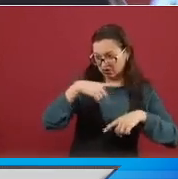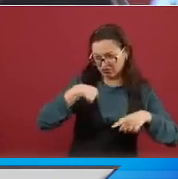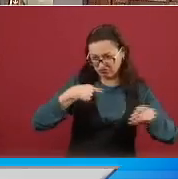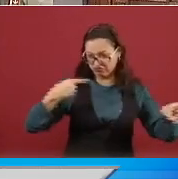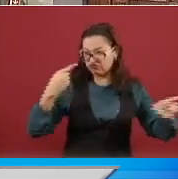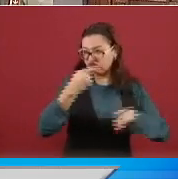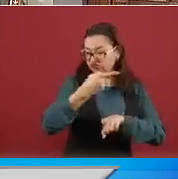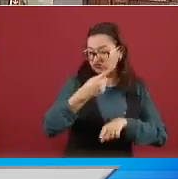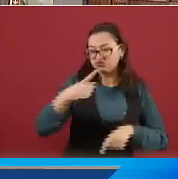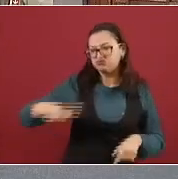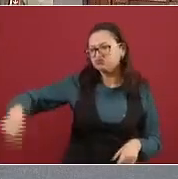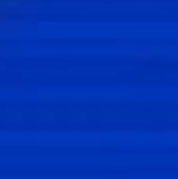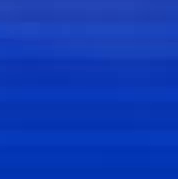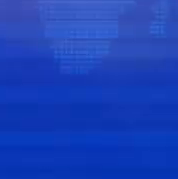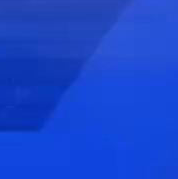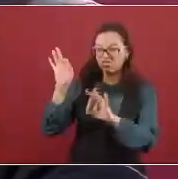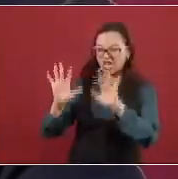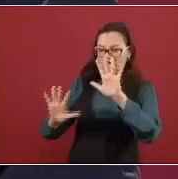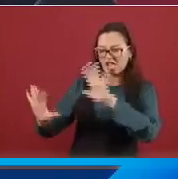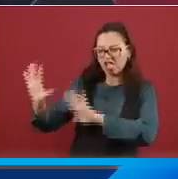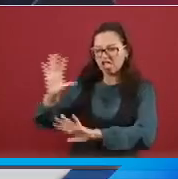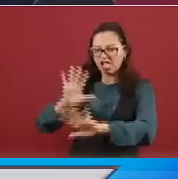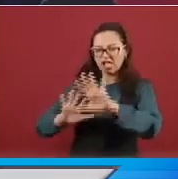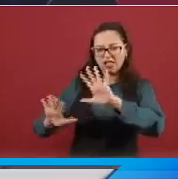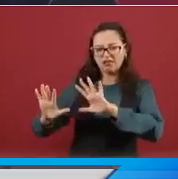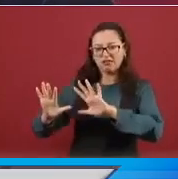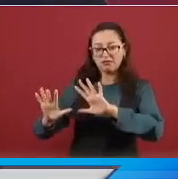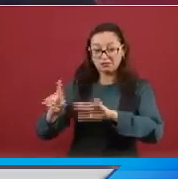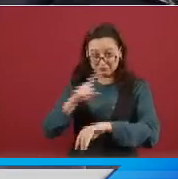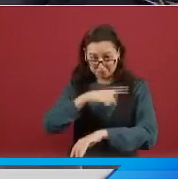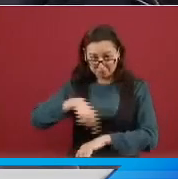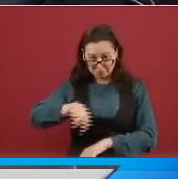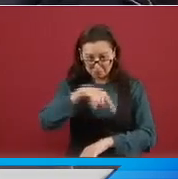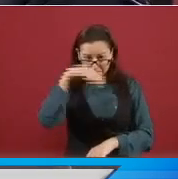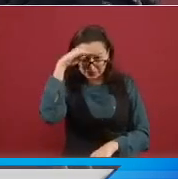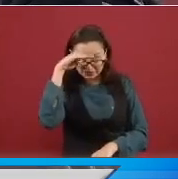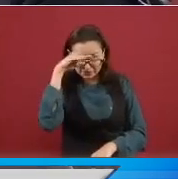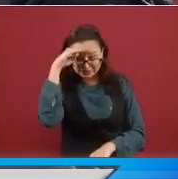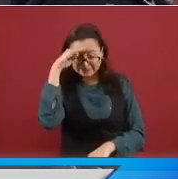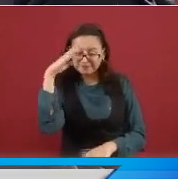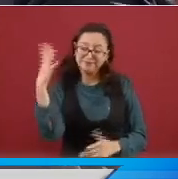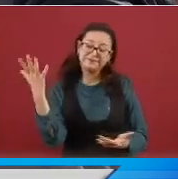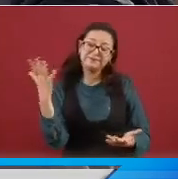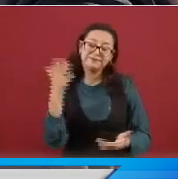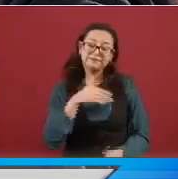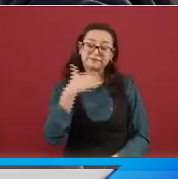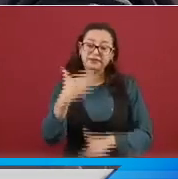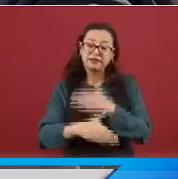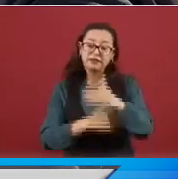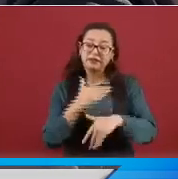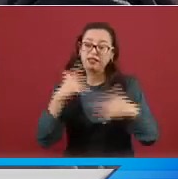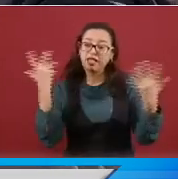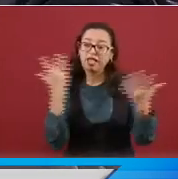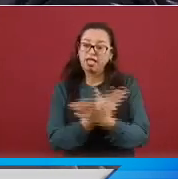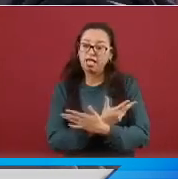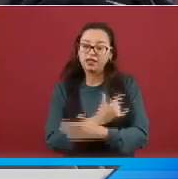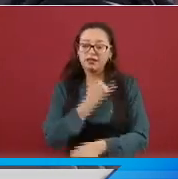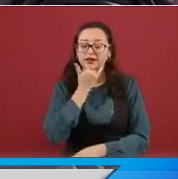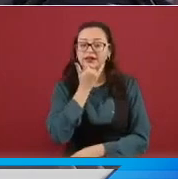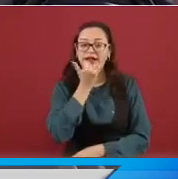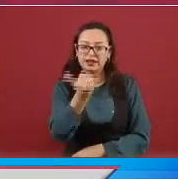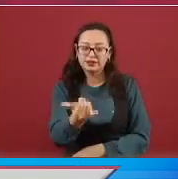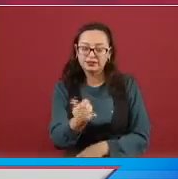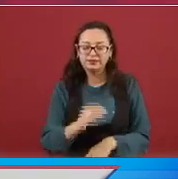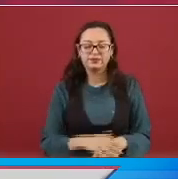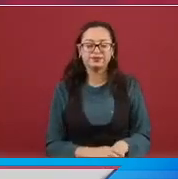al 15% del total. Denuncia en la Organización de los Estados Americanos. Anoche, por ejemplo, me